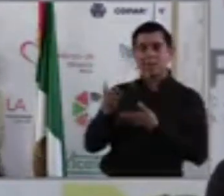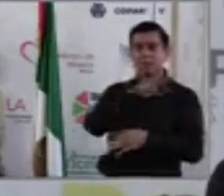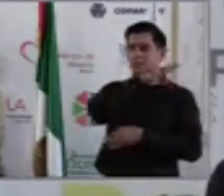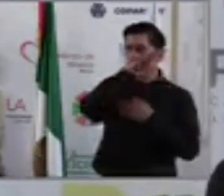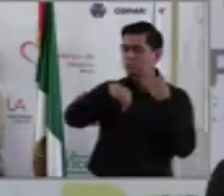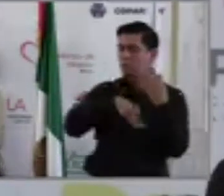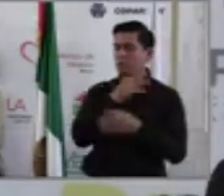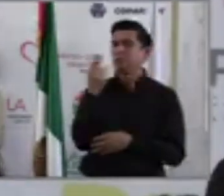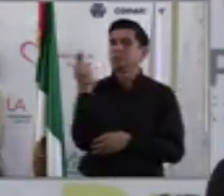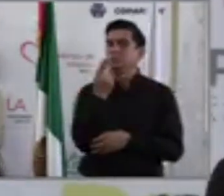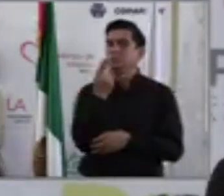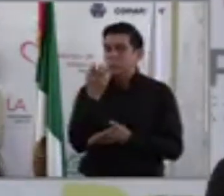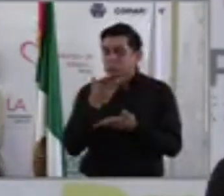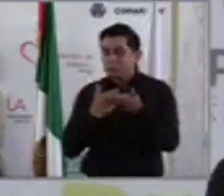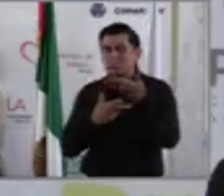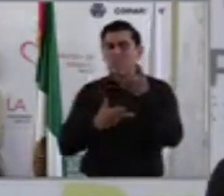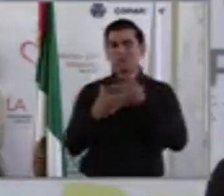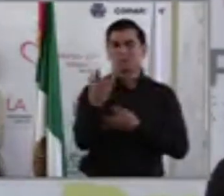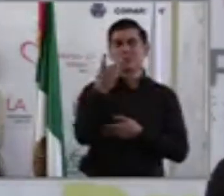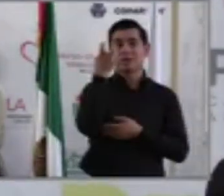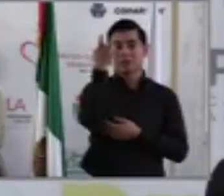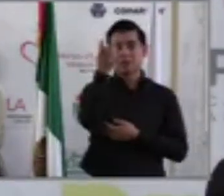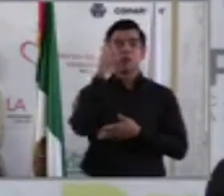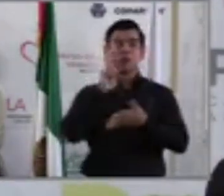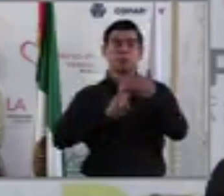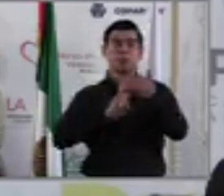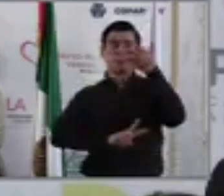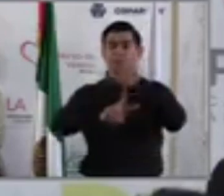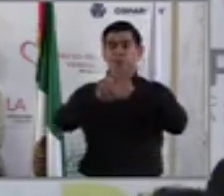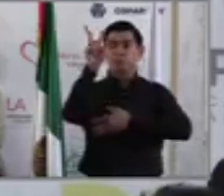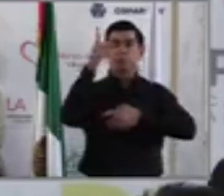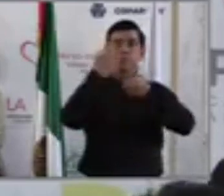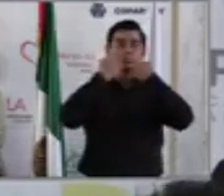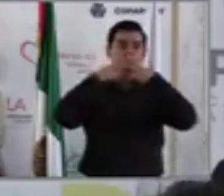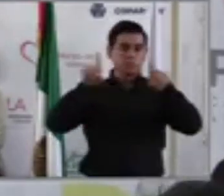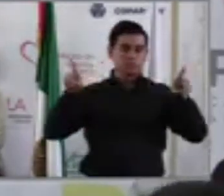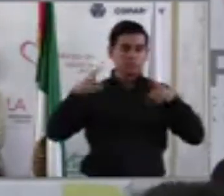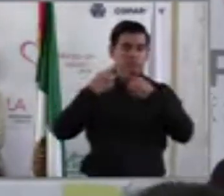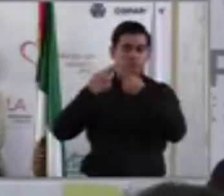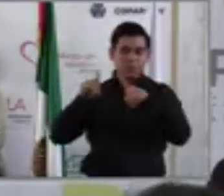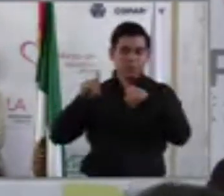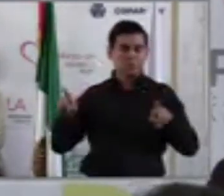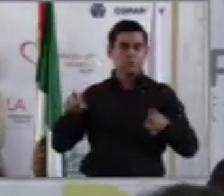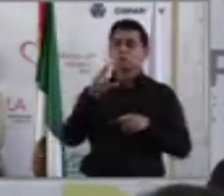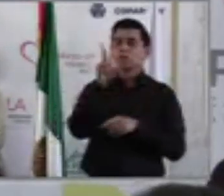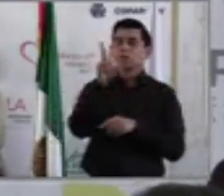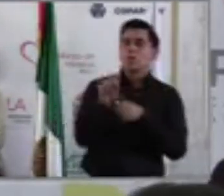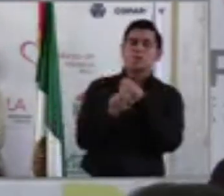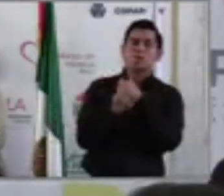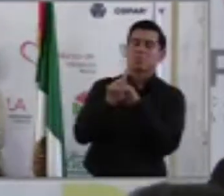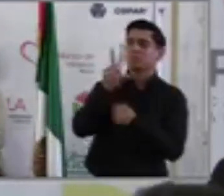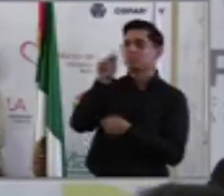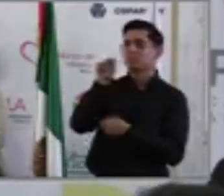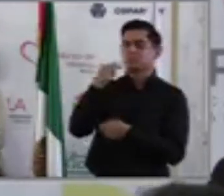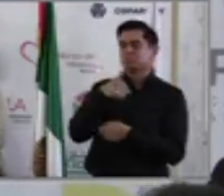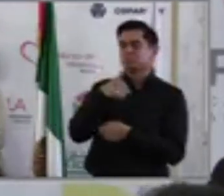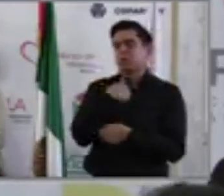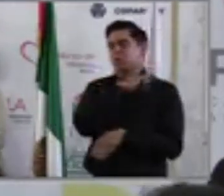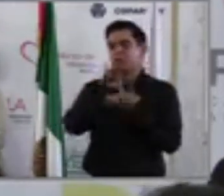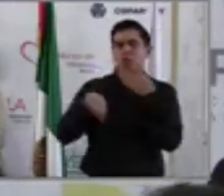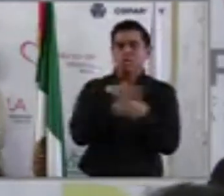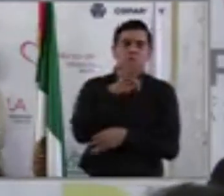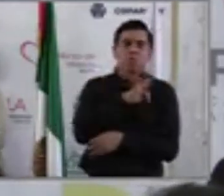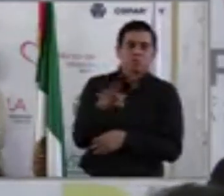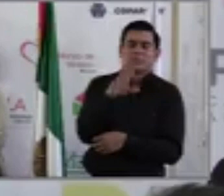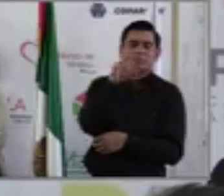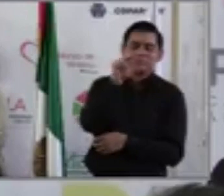necesitamos de todos. Y por eso es una visión muy distinta. No pienso resolver todos los problemas solo. No soy todólogo. Lo